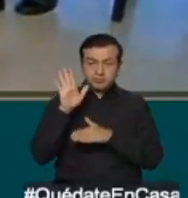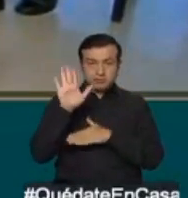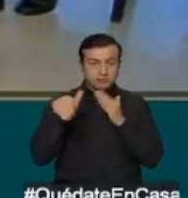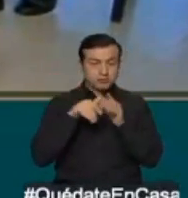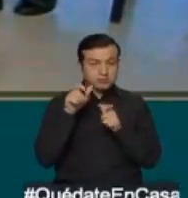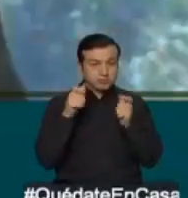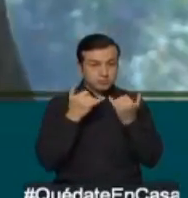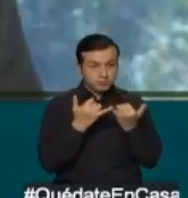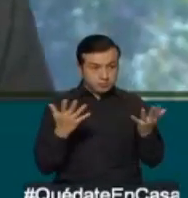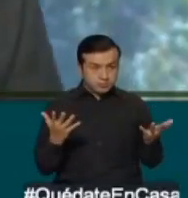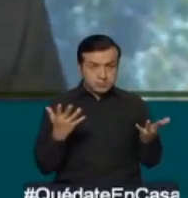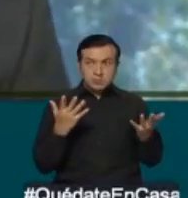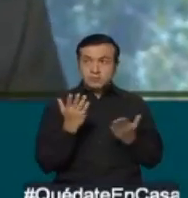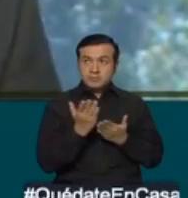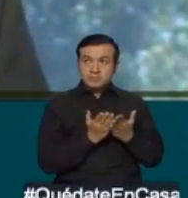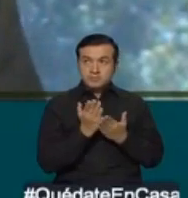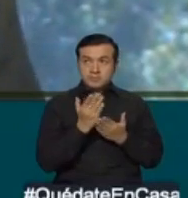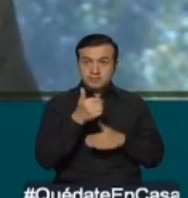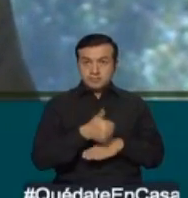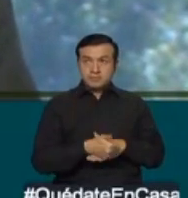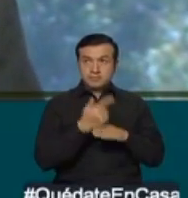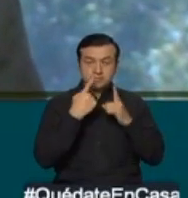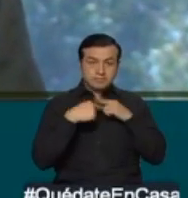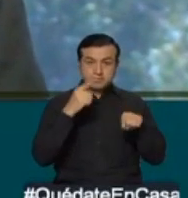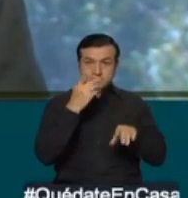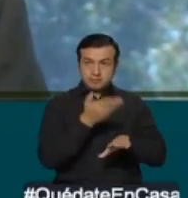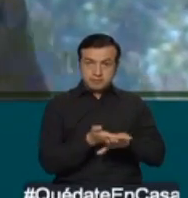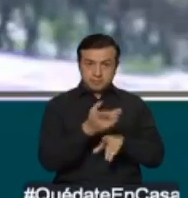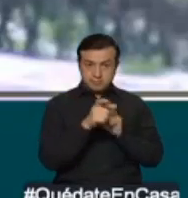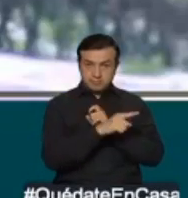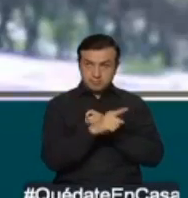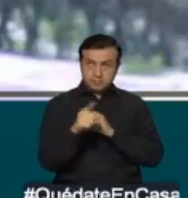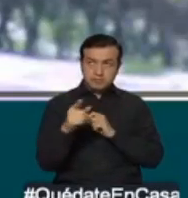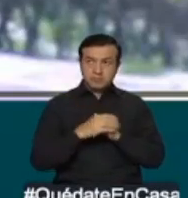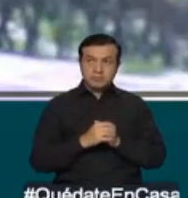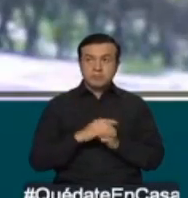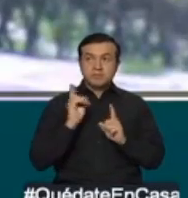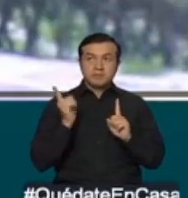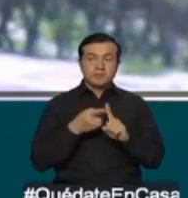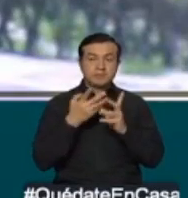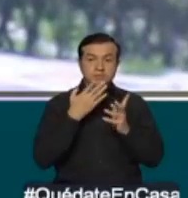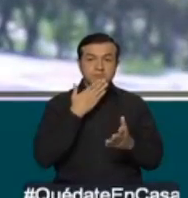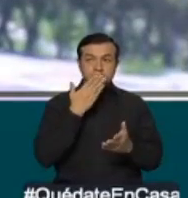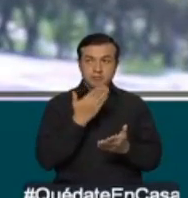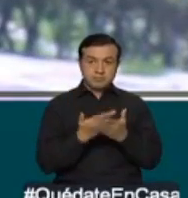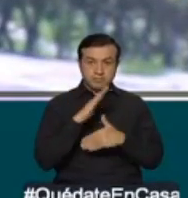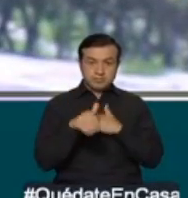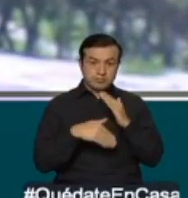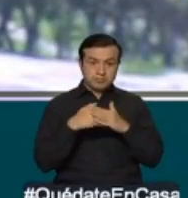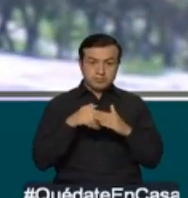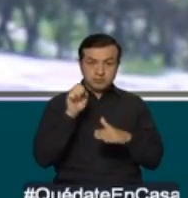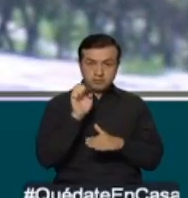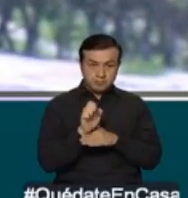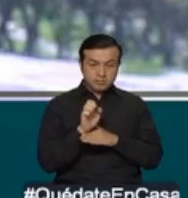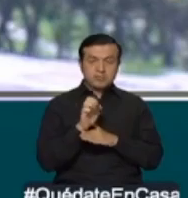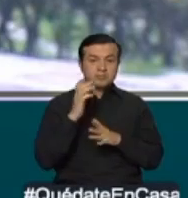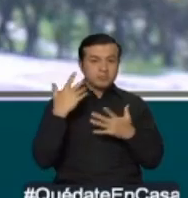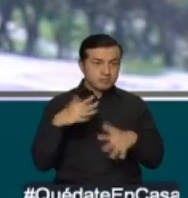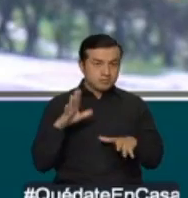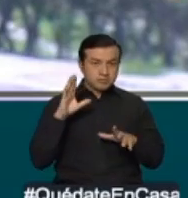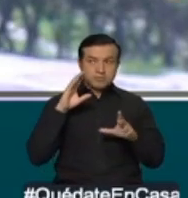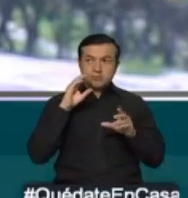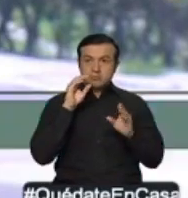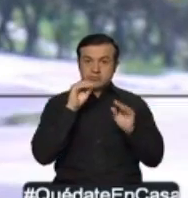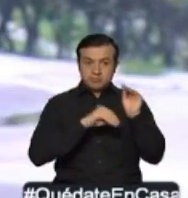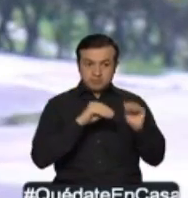ciudadanía y estos servicios que las autoridades ponen a disposición de la gente por ello básicamente quiero agradecer a todos los ecuatorianos que dan en las